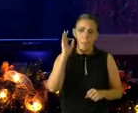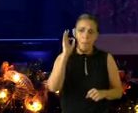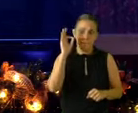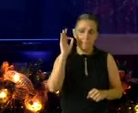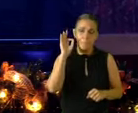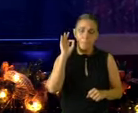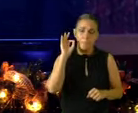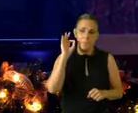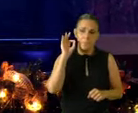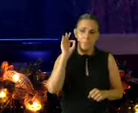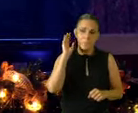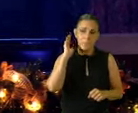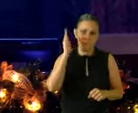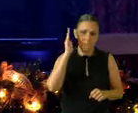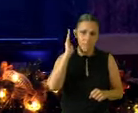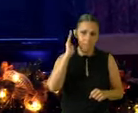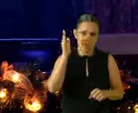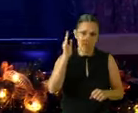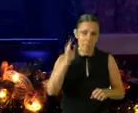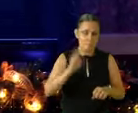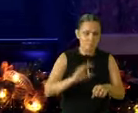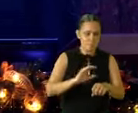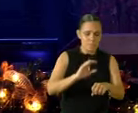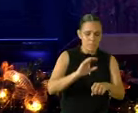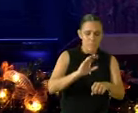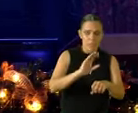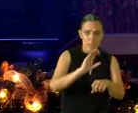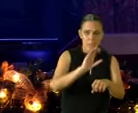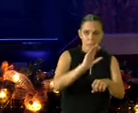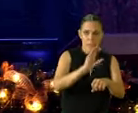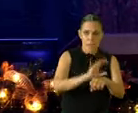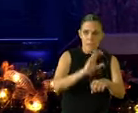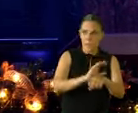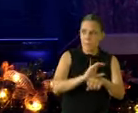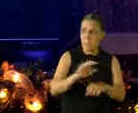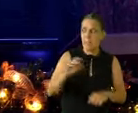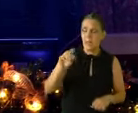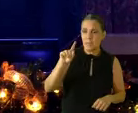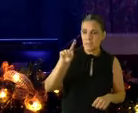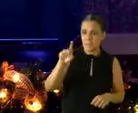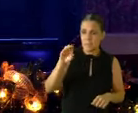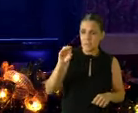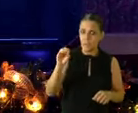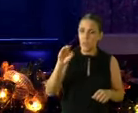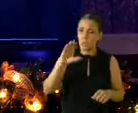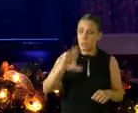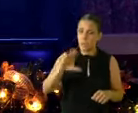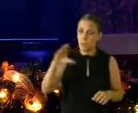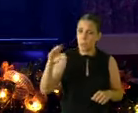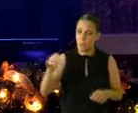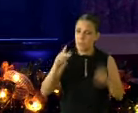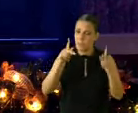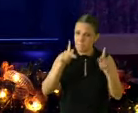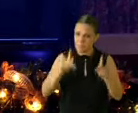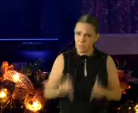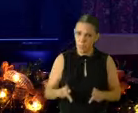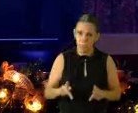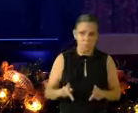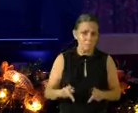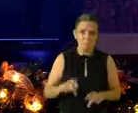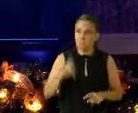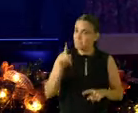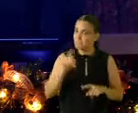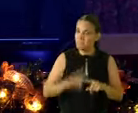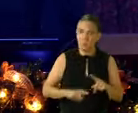es fácil. Pero gracias a estos líderes que Dios derramó su gracia y su paciencia y su amor sobre cada uno,